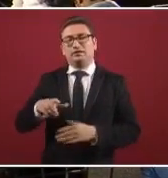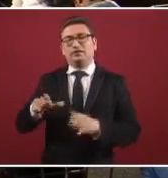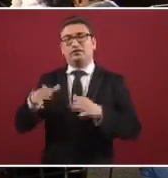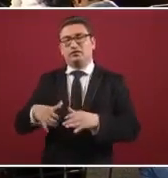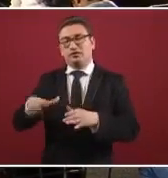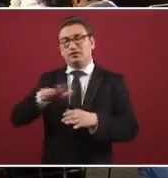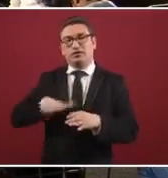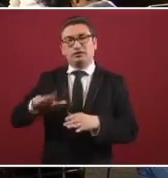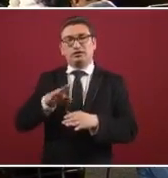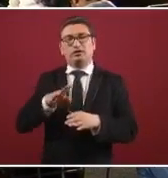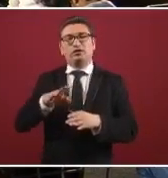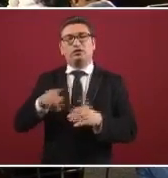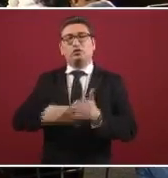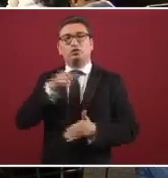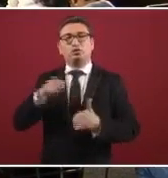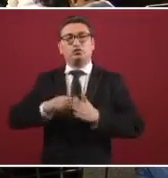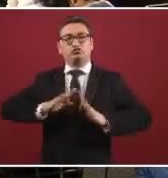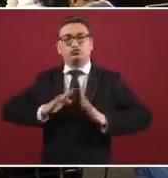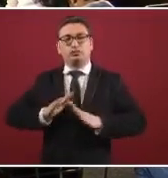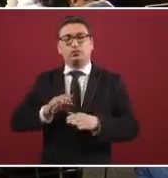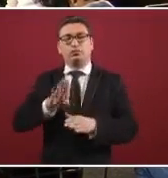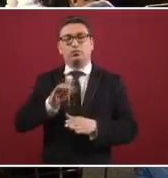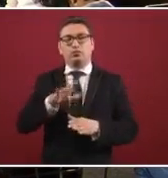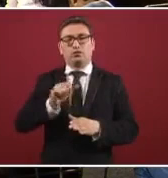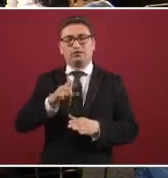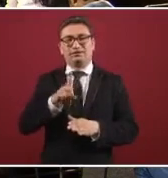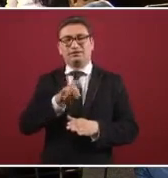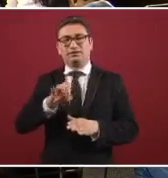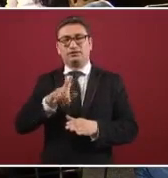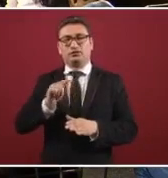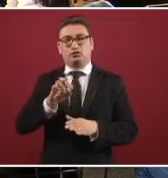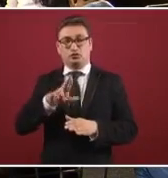Bocas del Toro. En ese entonces